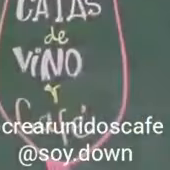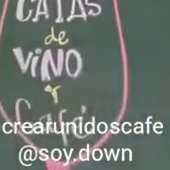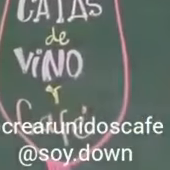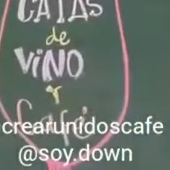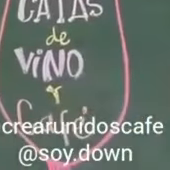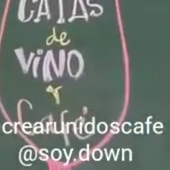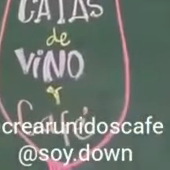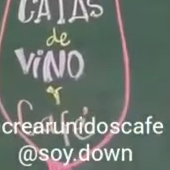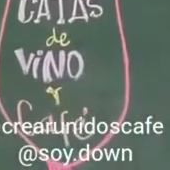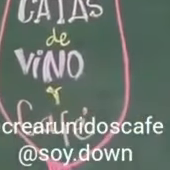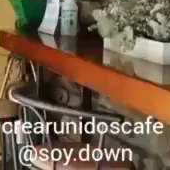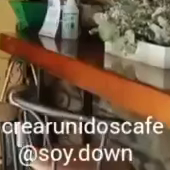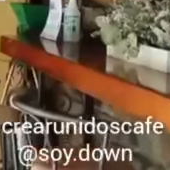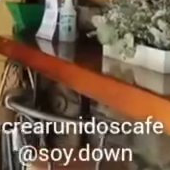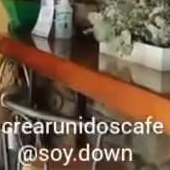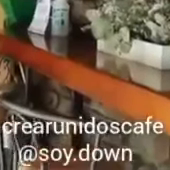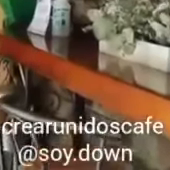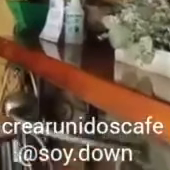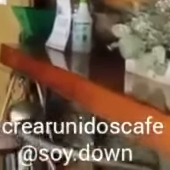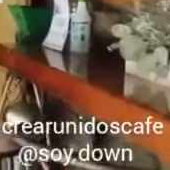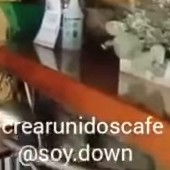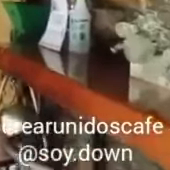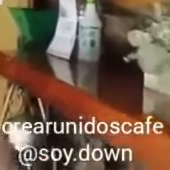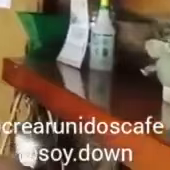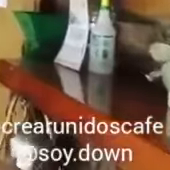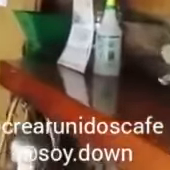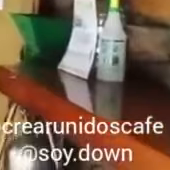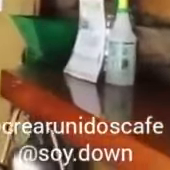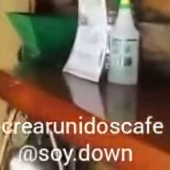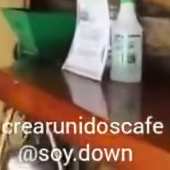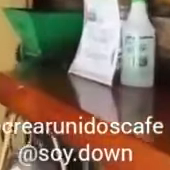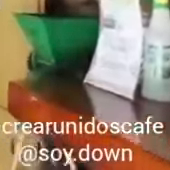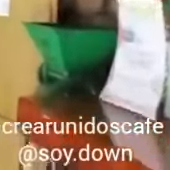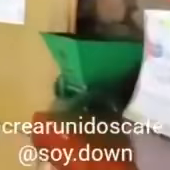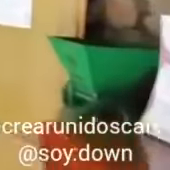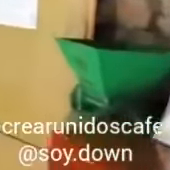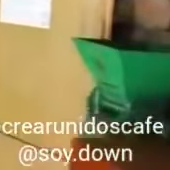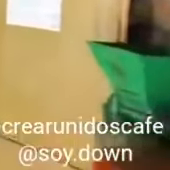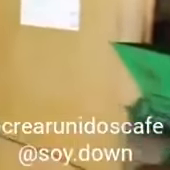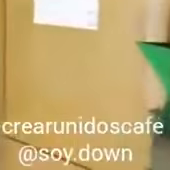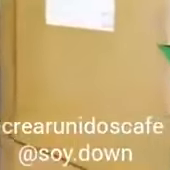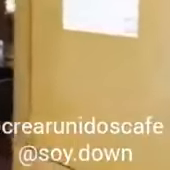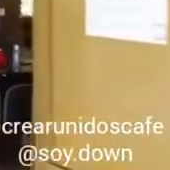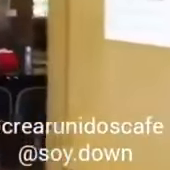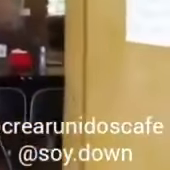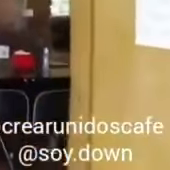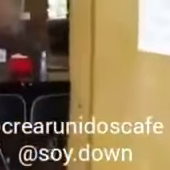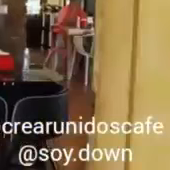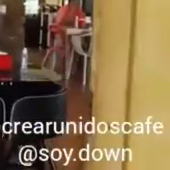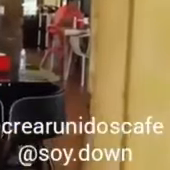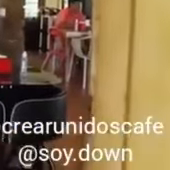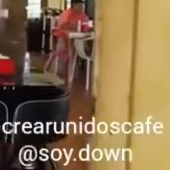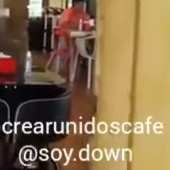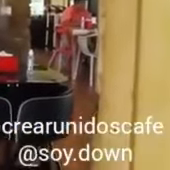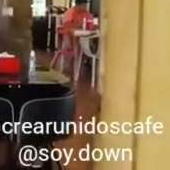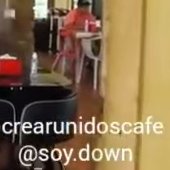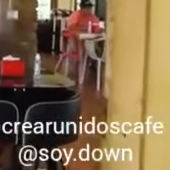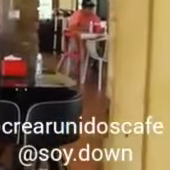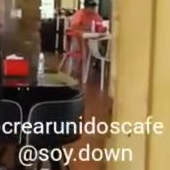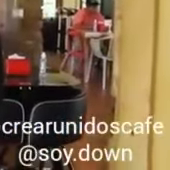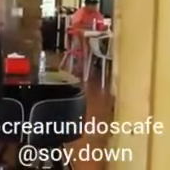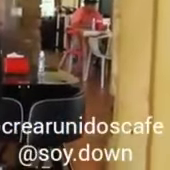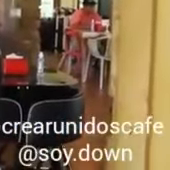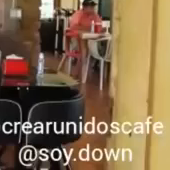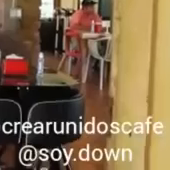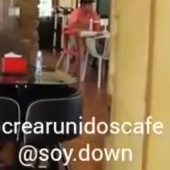se vacían y juanjo se está elaborando en el café crear unidos ubicado en envigado sebastián es el encargado de